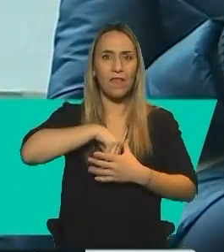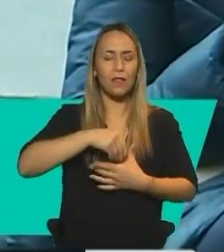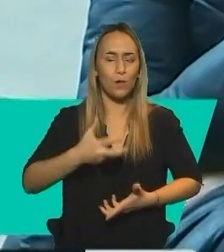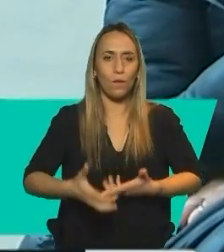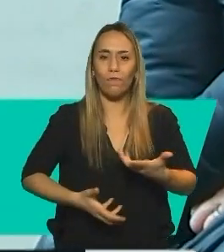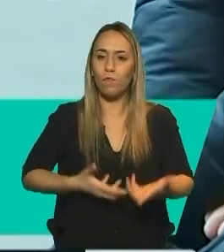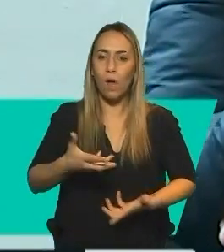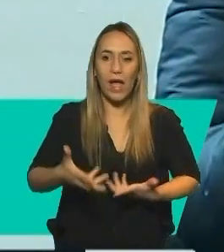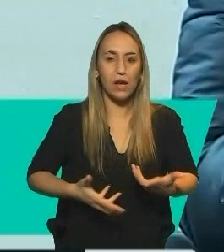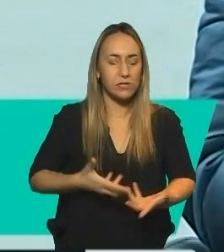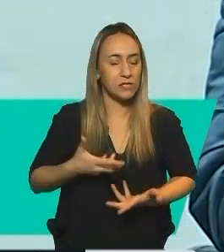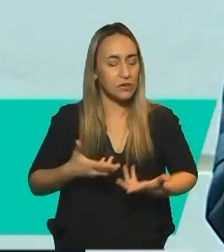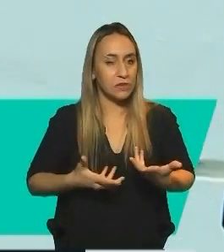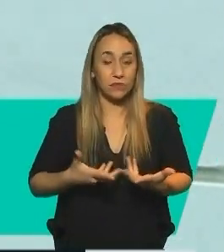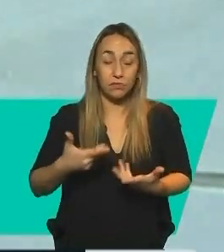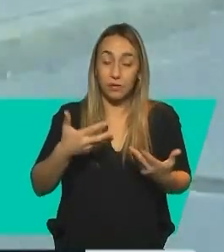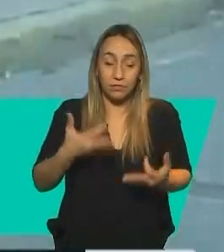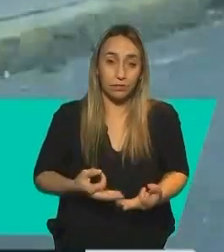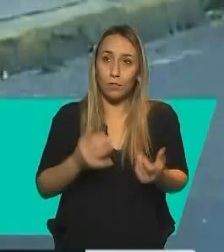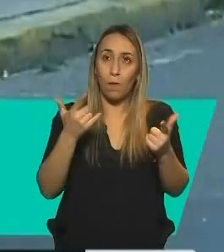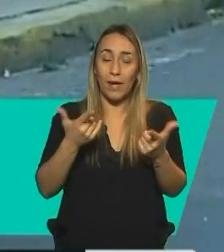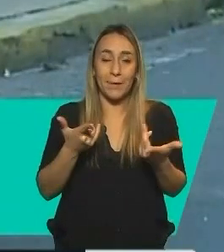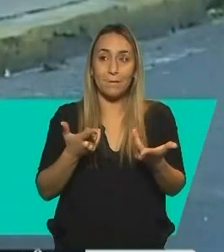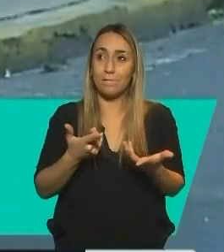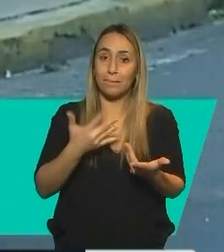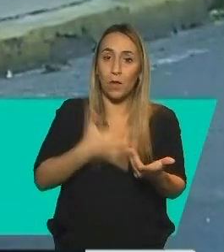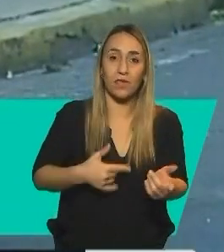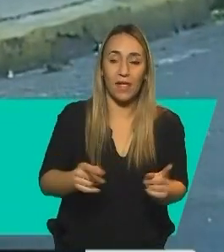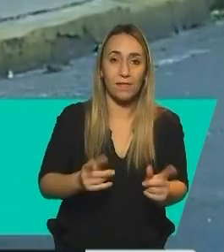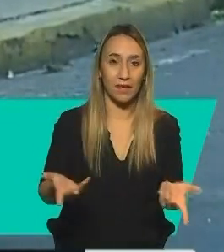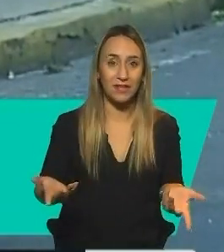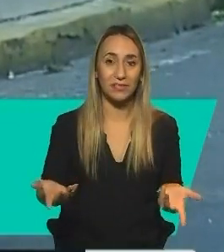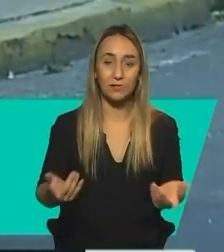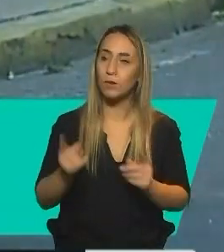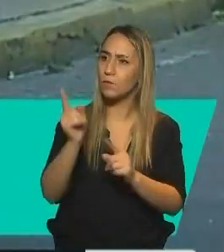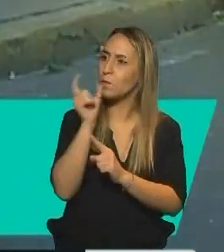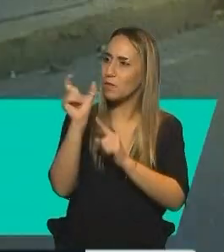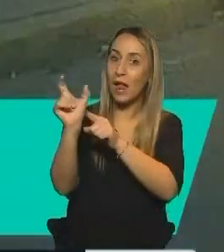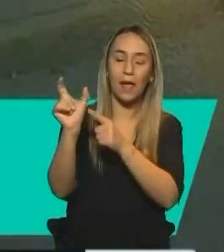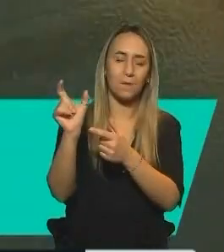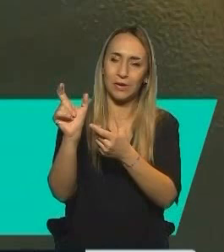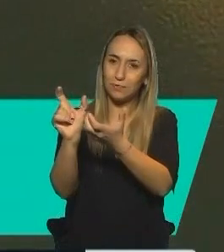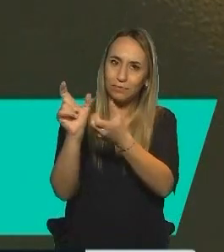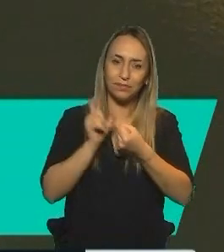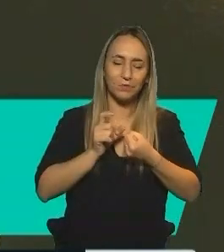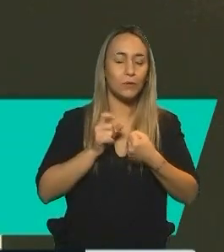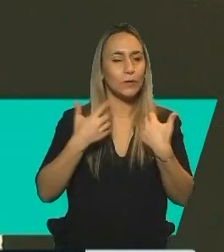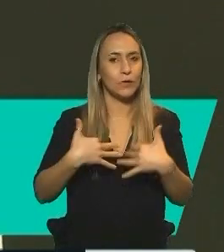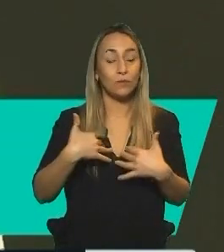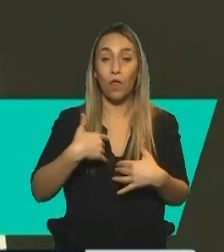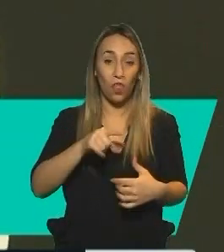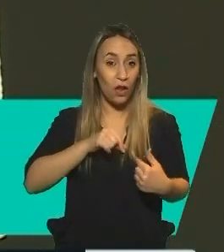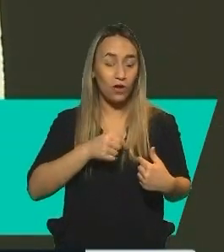entiende. No se entiende, no tiene sentido, y me quedo con esas palabras. Y también quiero agradecerles, porque es un día, es